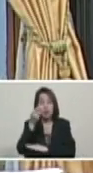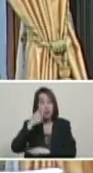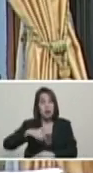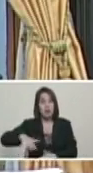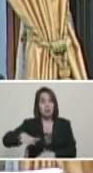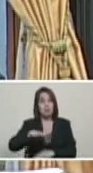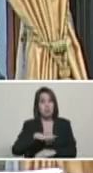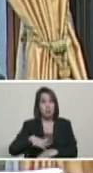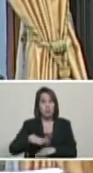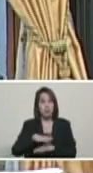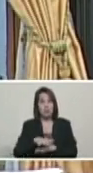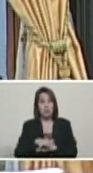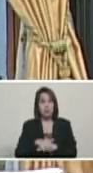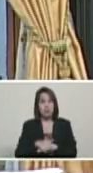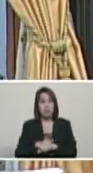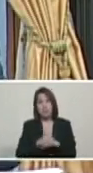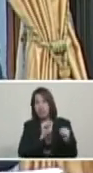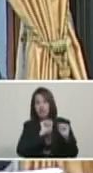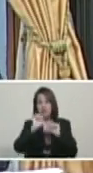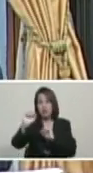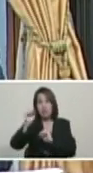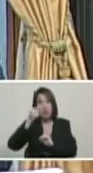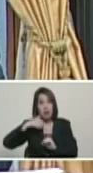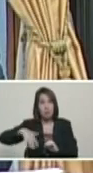al pueblo, que es lo más importante, defender al pueblo.